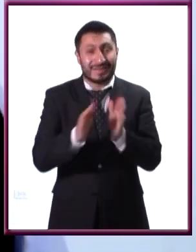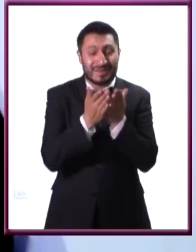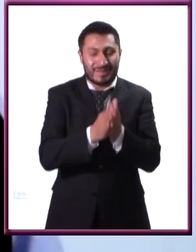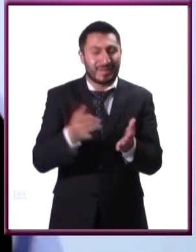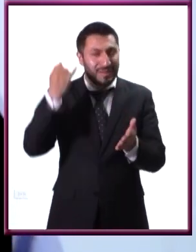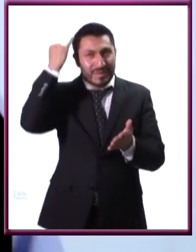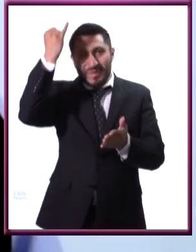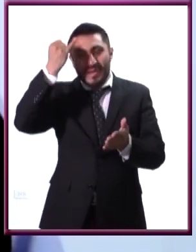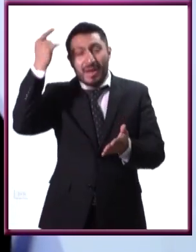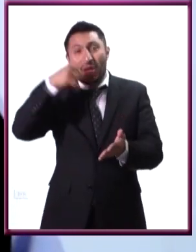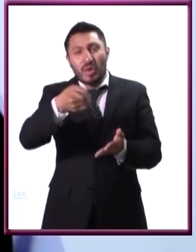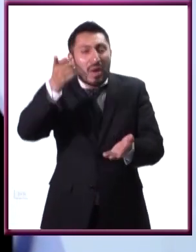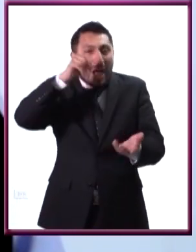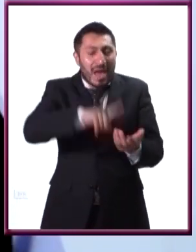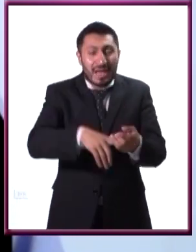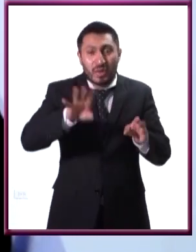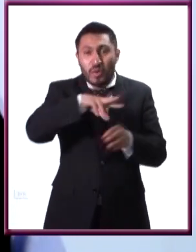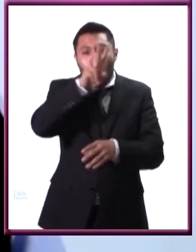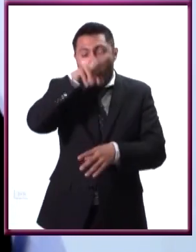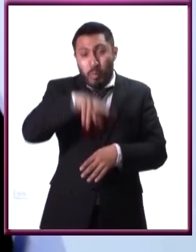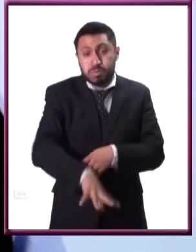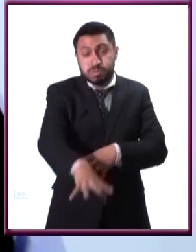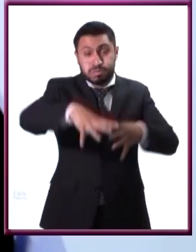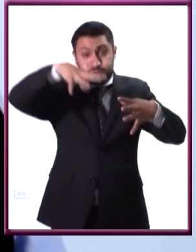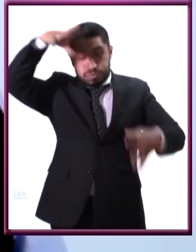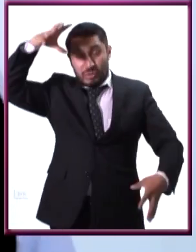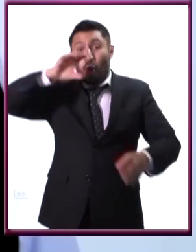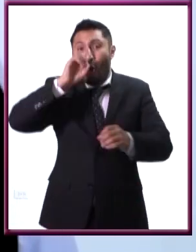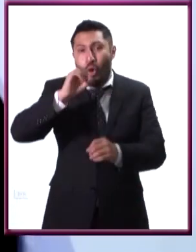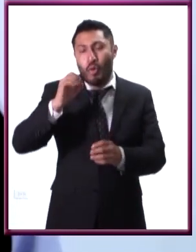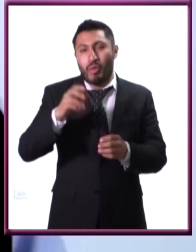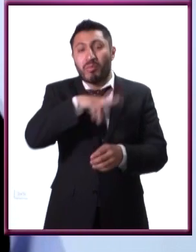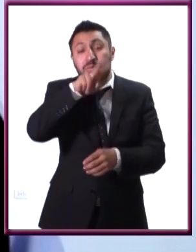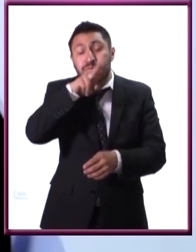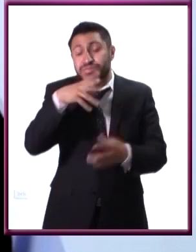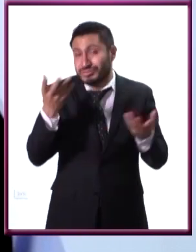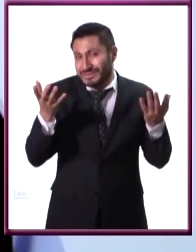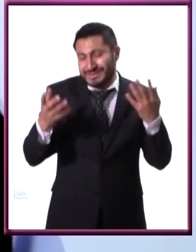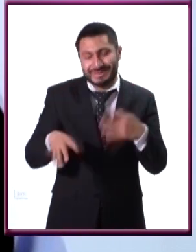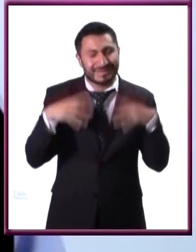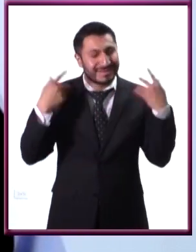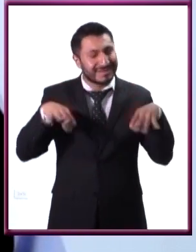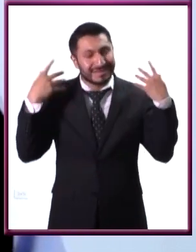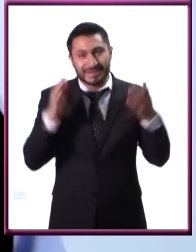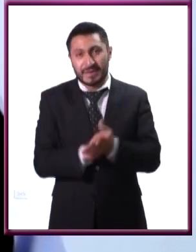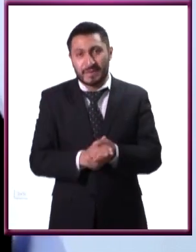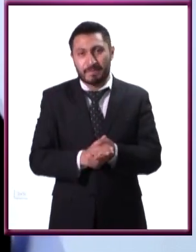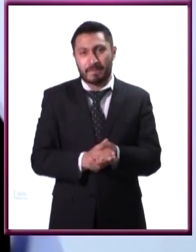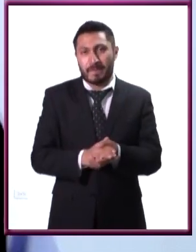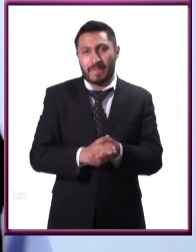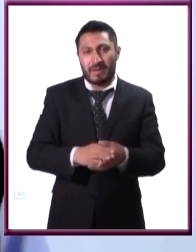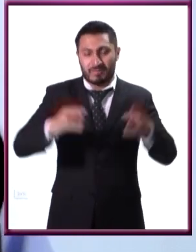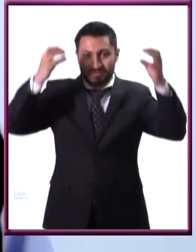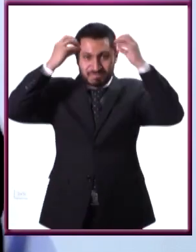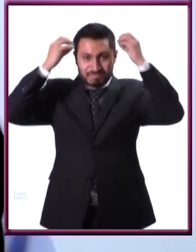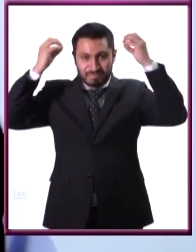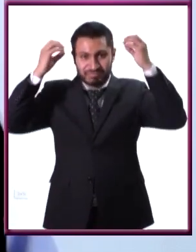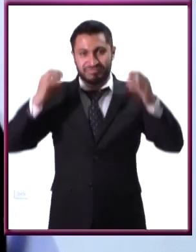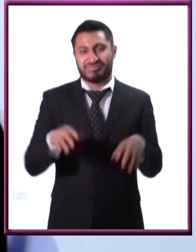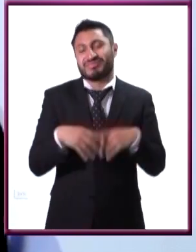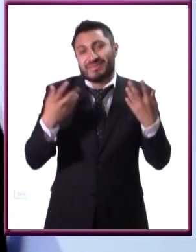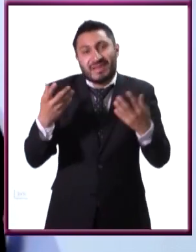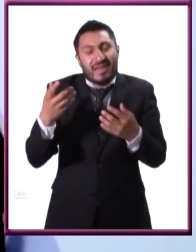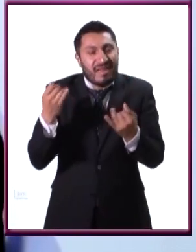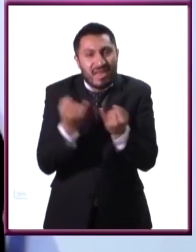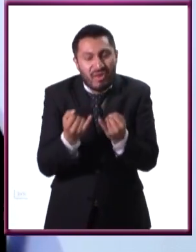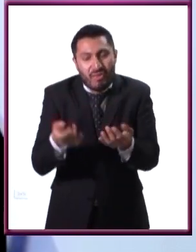Definitivamente imaginar que dentro de una boa o que de una serpiente hay un elefante ha sido maravilloso. Frankenstein de Mary Shelley,